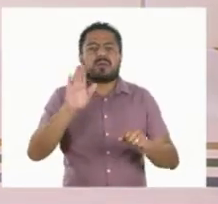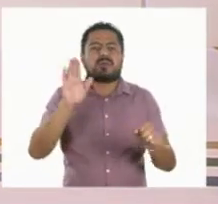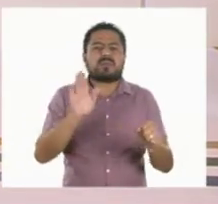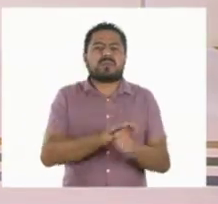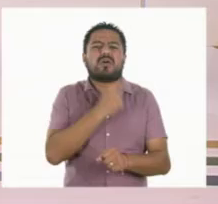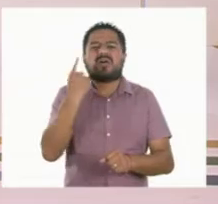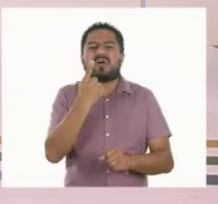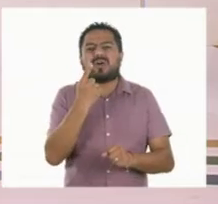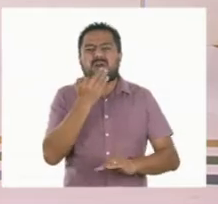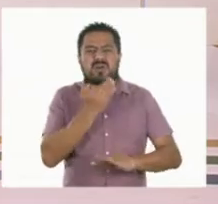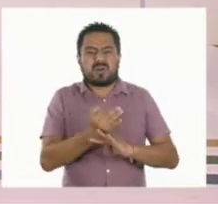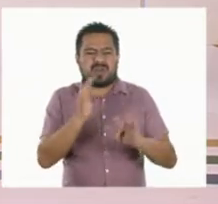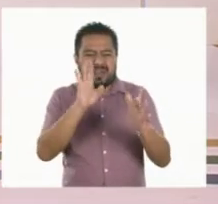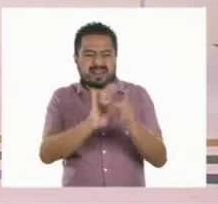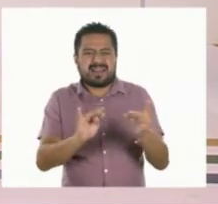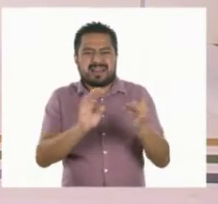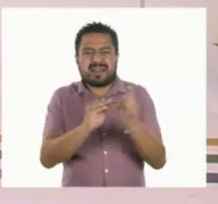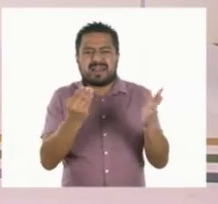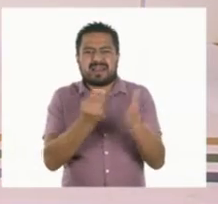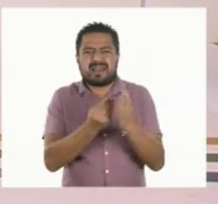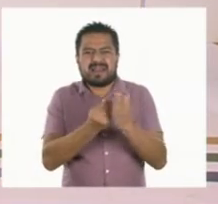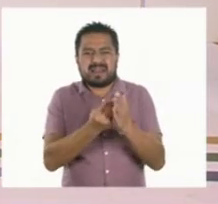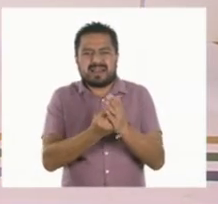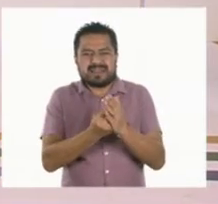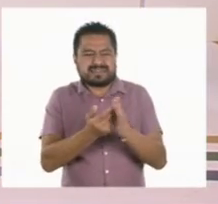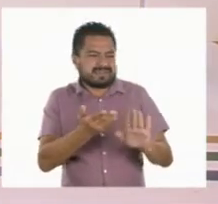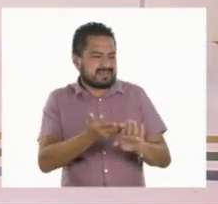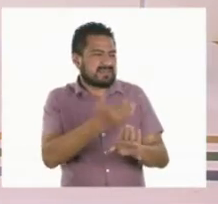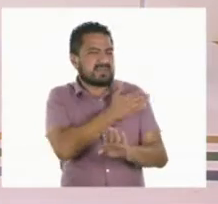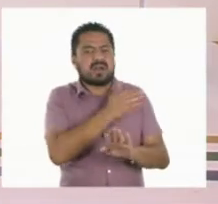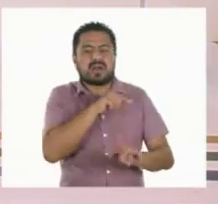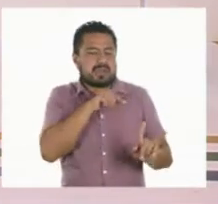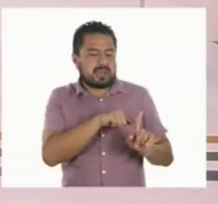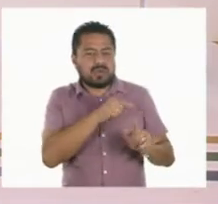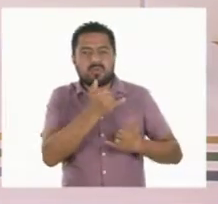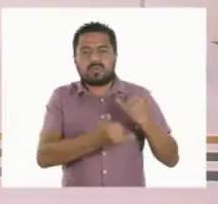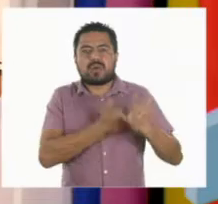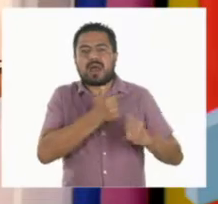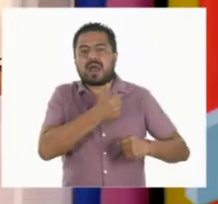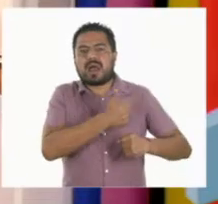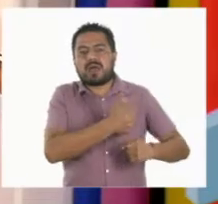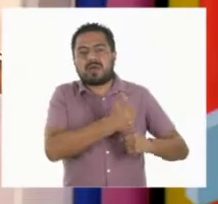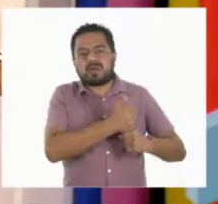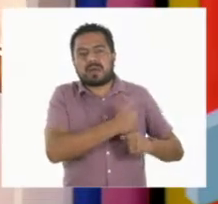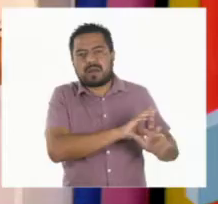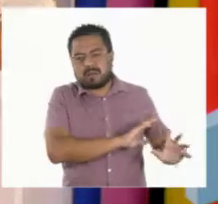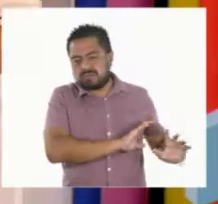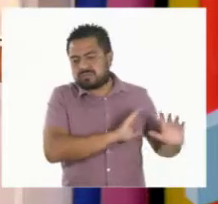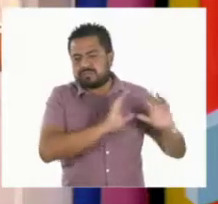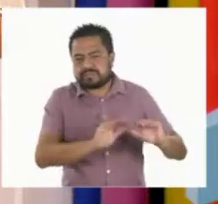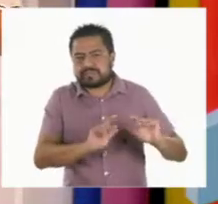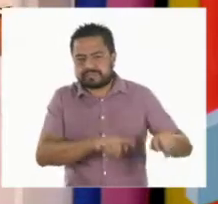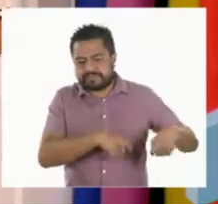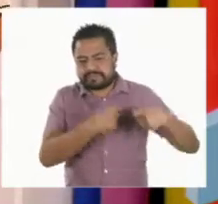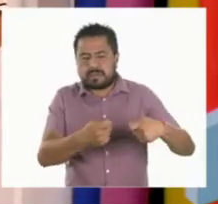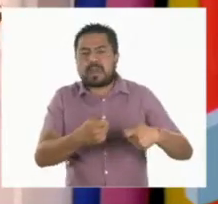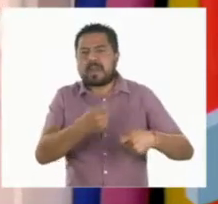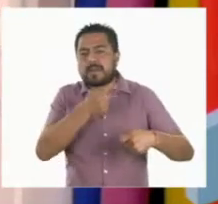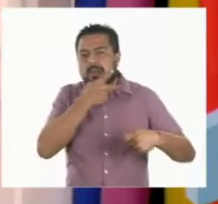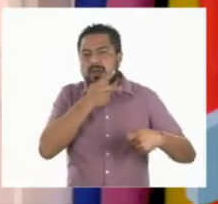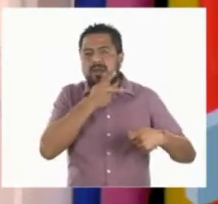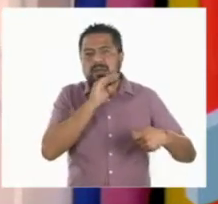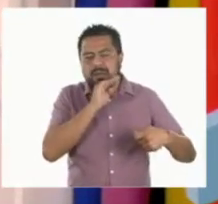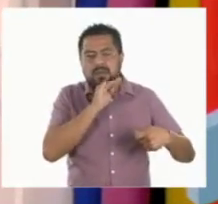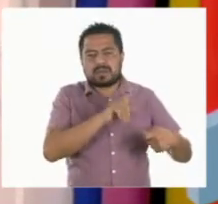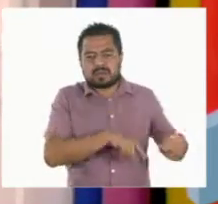un poco por lo que ya hemos comentado en la clase pasada, porque son juegos que lo enseñaron los abuelos a los padres a los